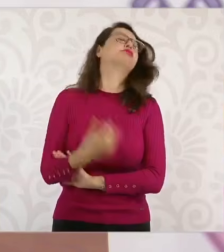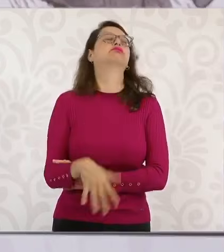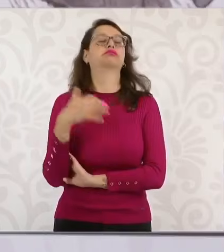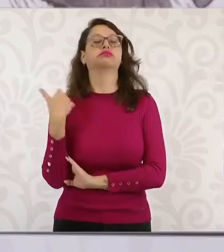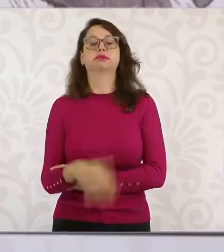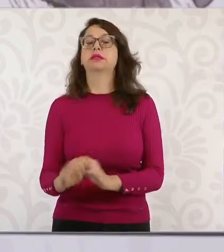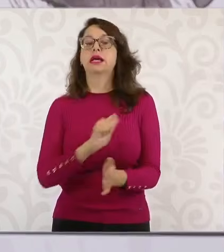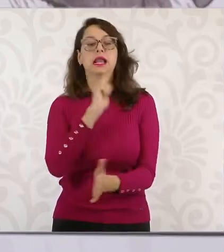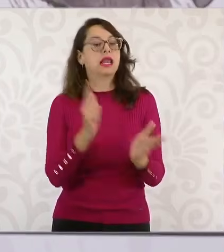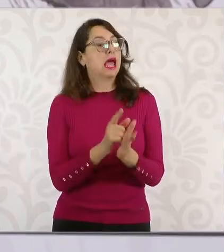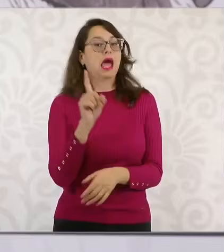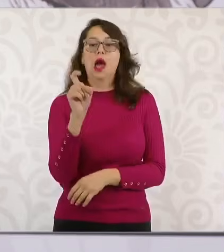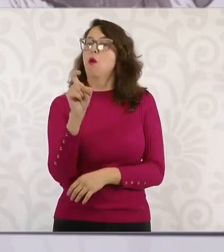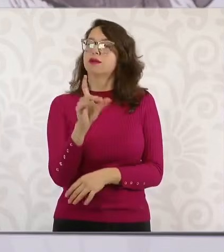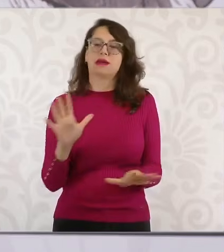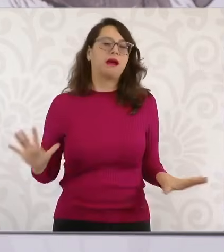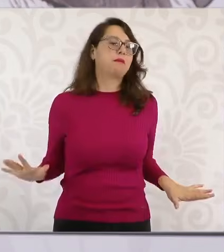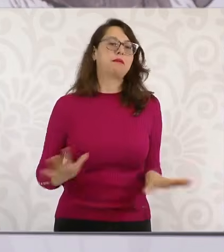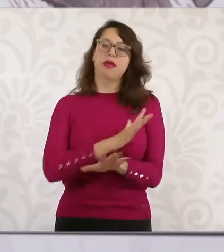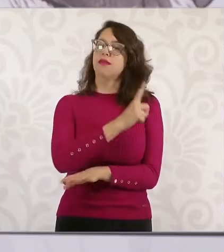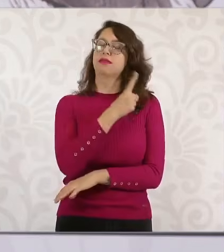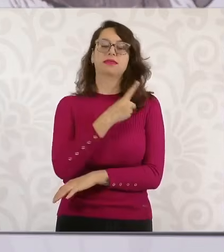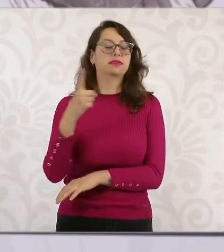reforma a la ley de aguas.